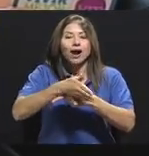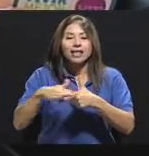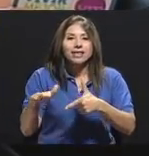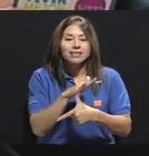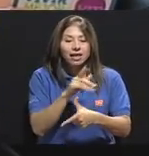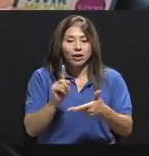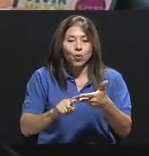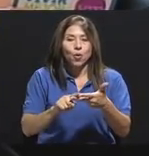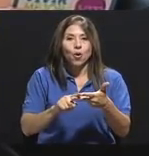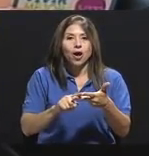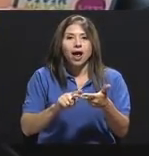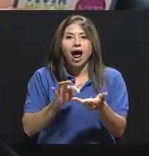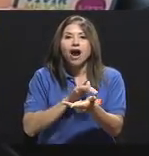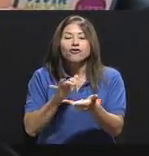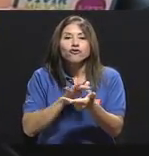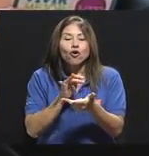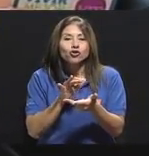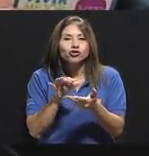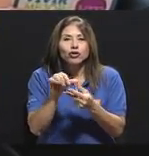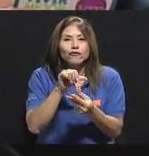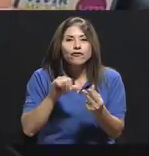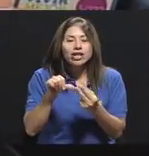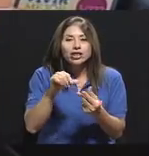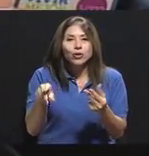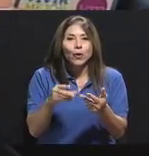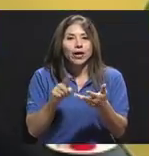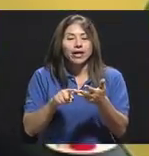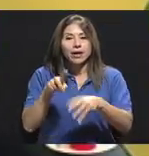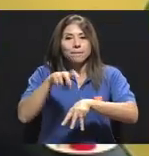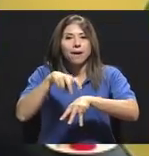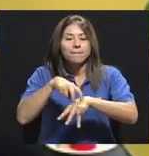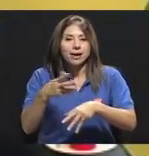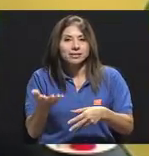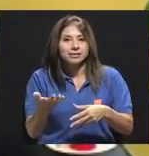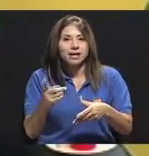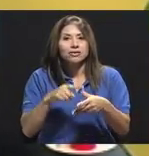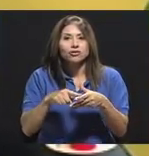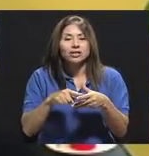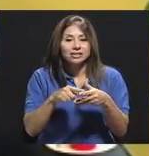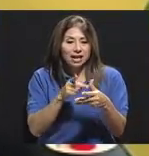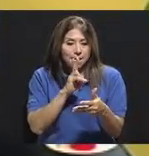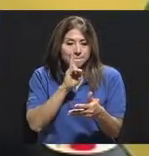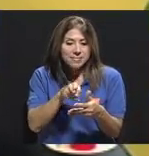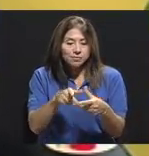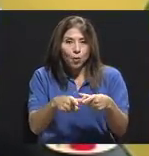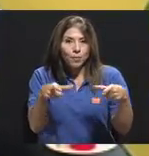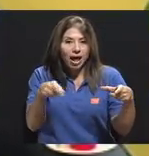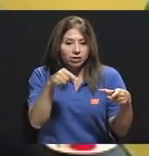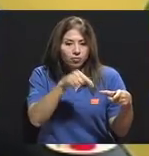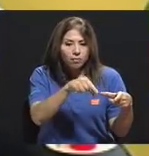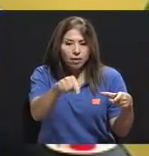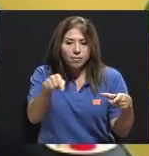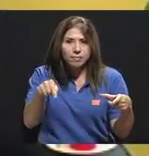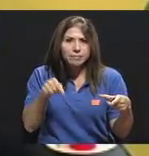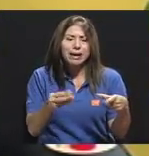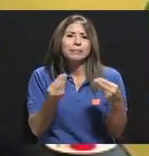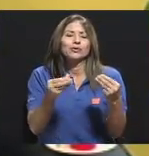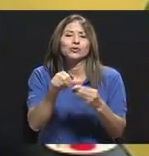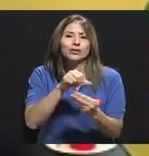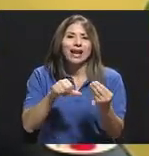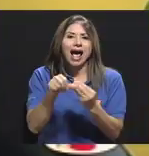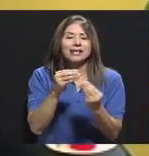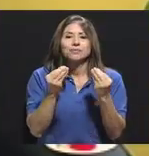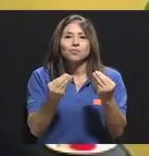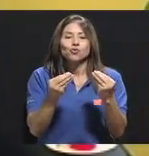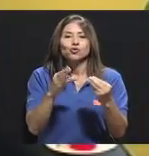y no sé por ahí unas papas fritas entonces acumulo en una mismo platito verdad una gran cantidad de grasa y de